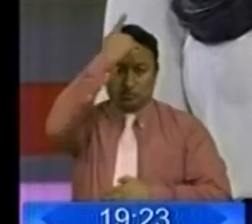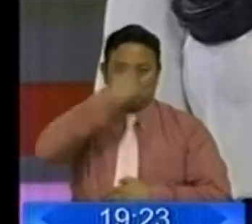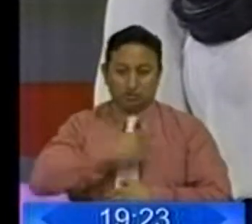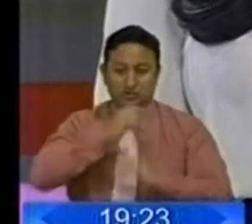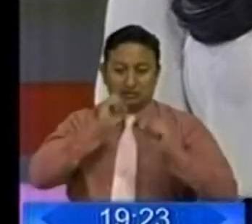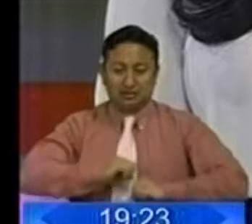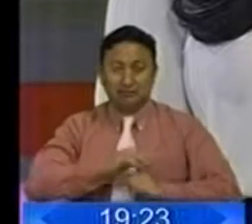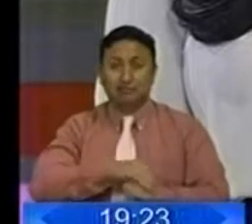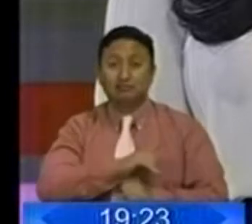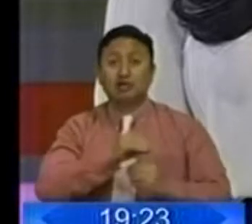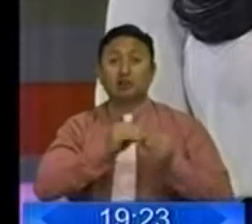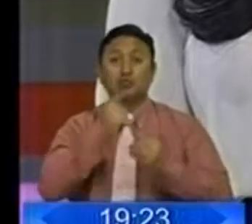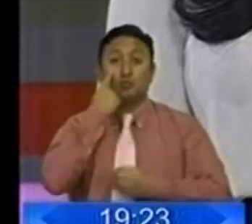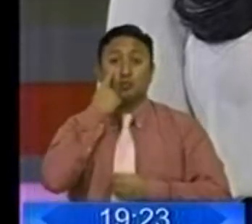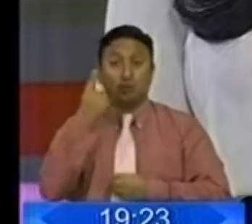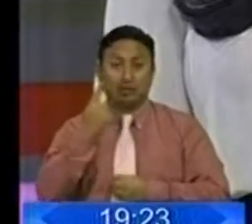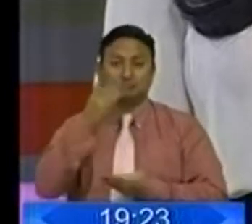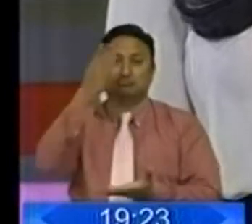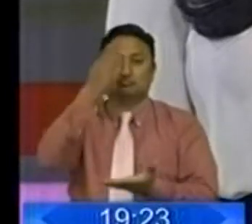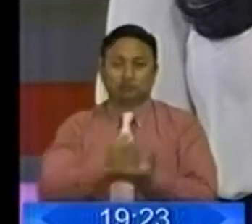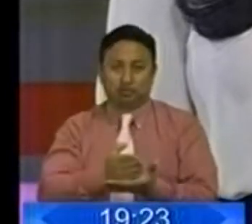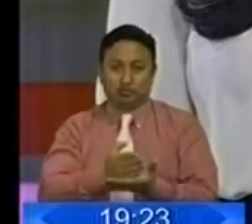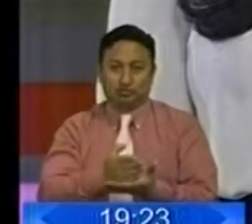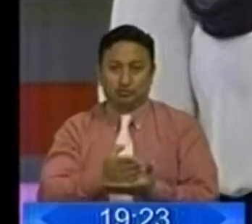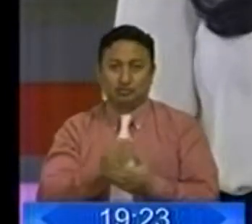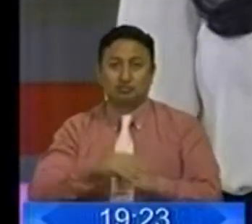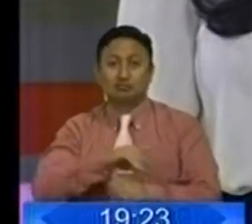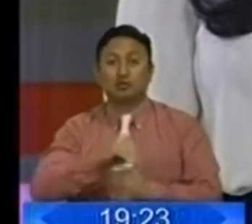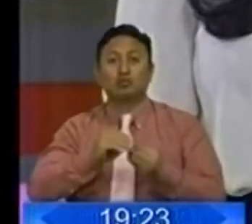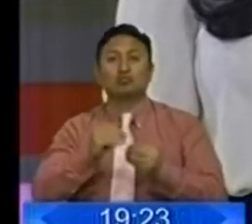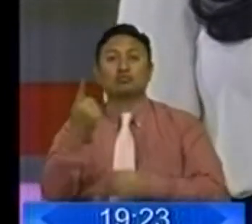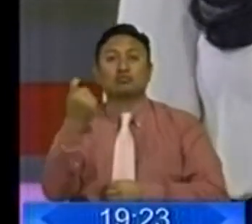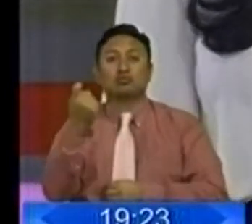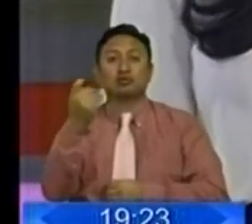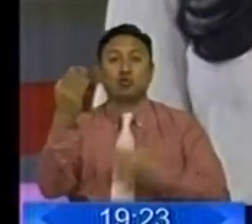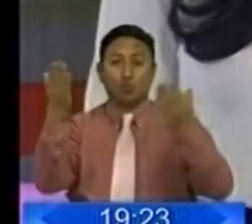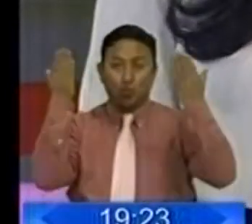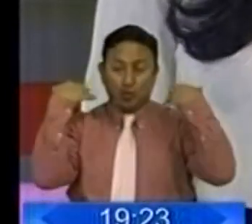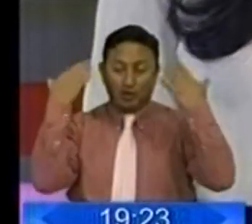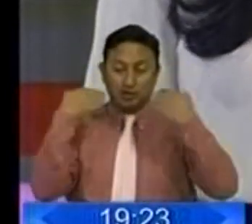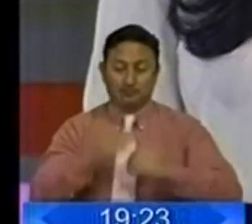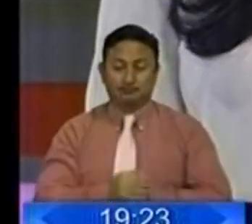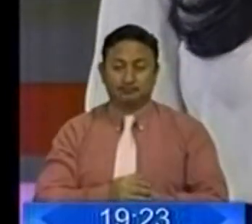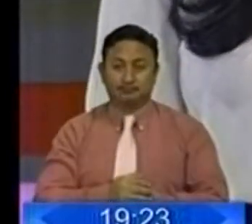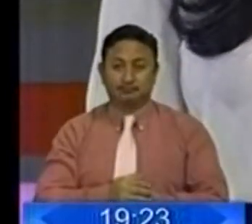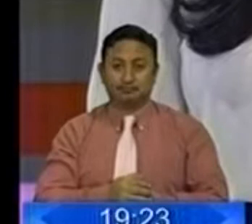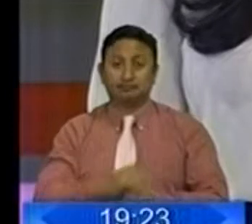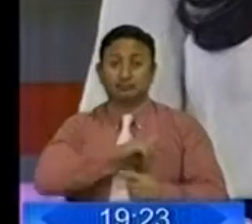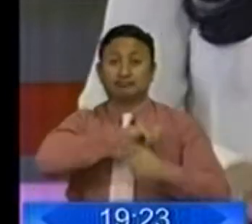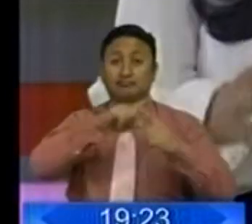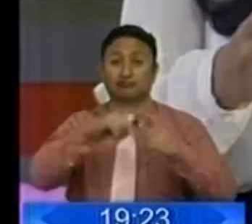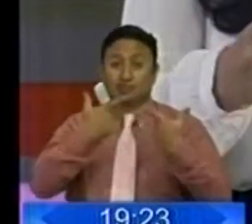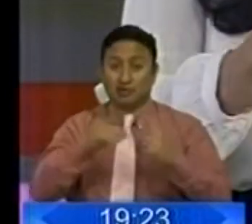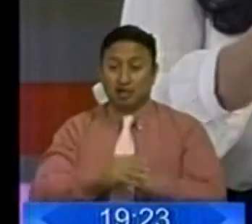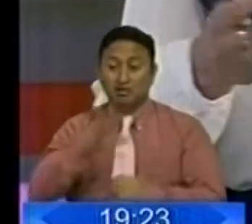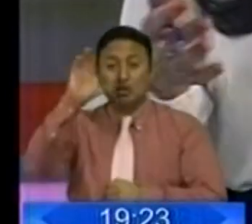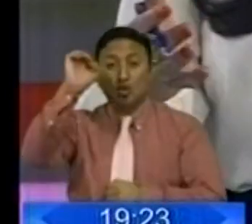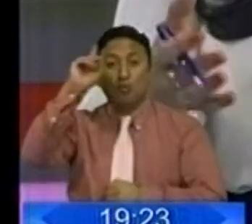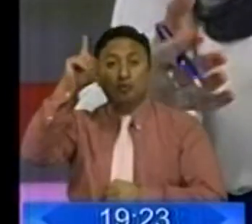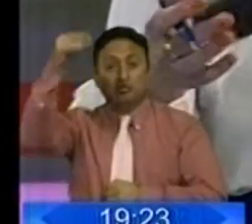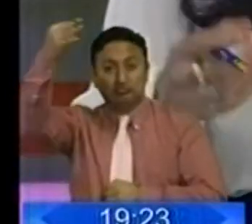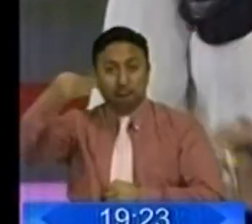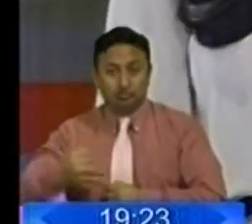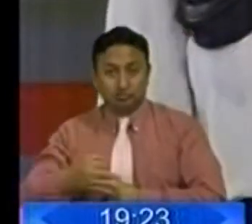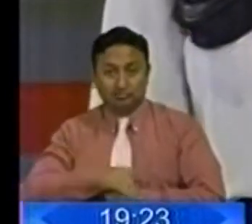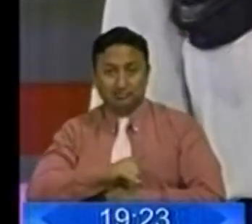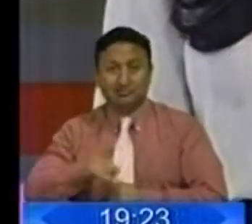de suspender las pruebas efectuadas a través de Canal 11 en la ciudad de Guayaquil, hasta que haya un pronunciamiento